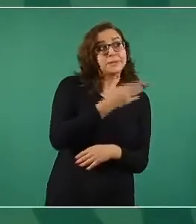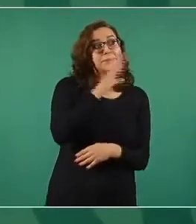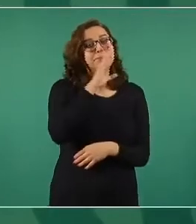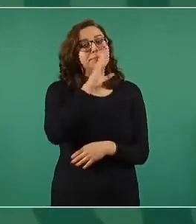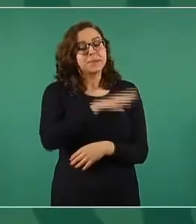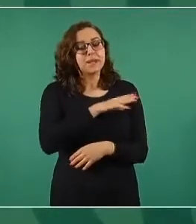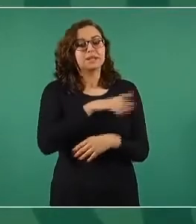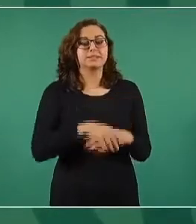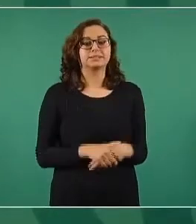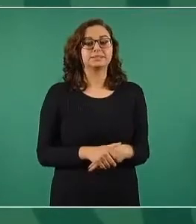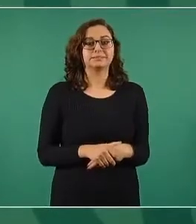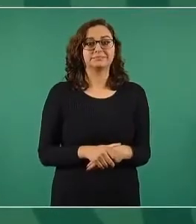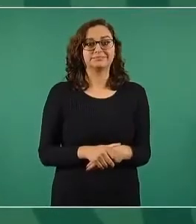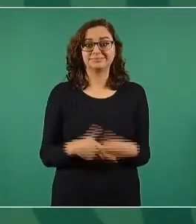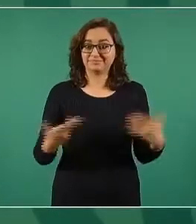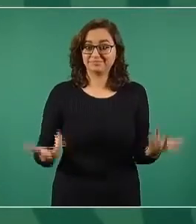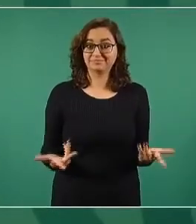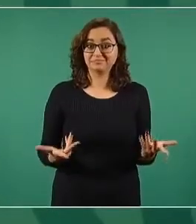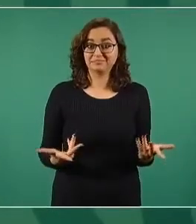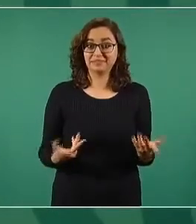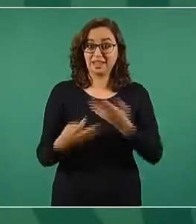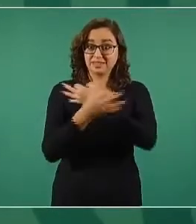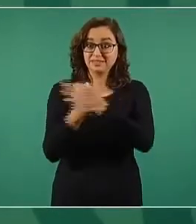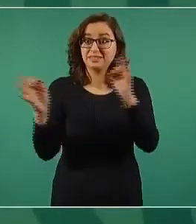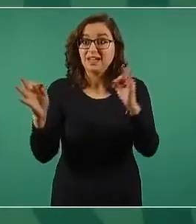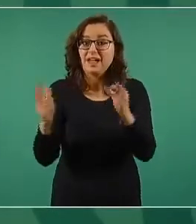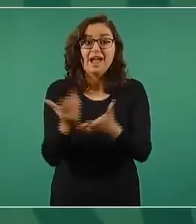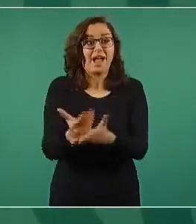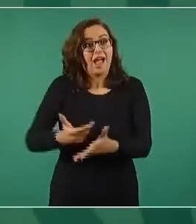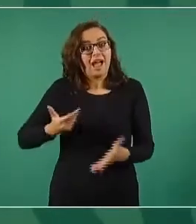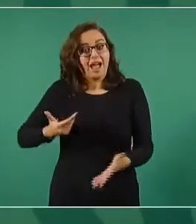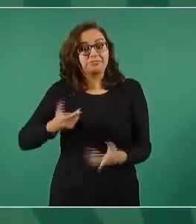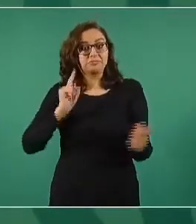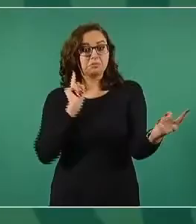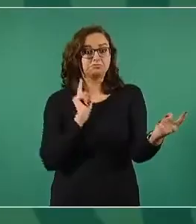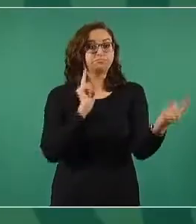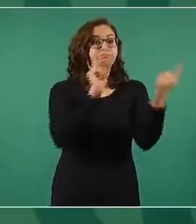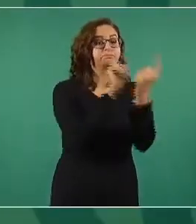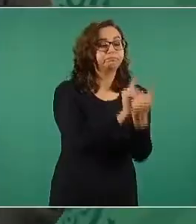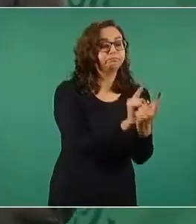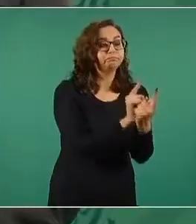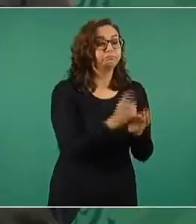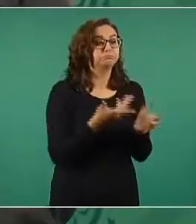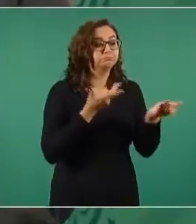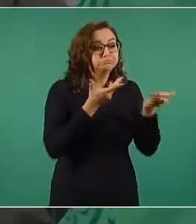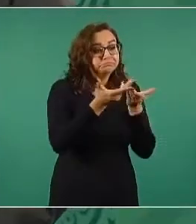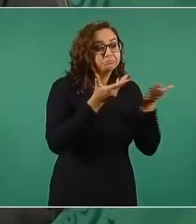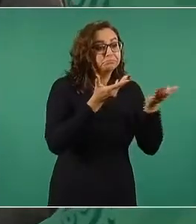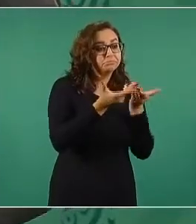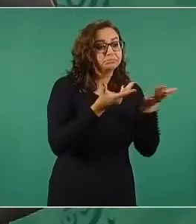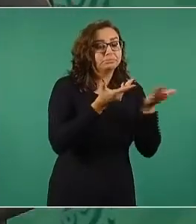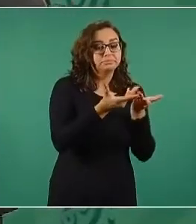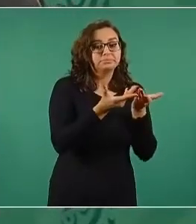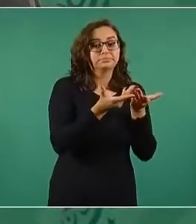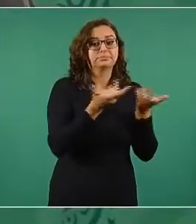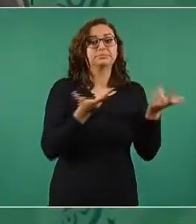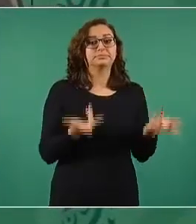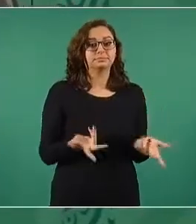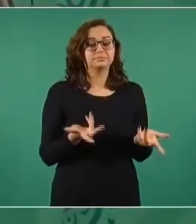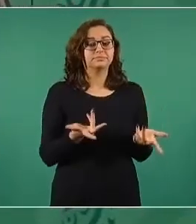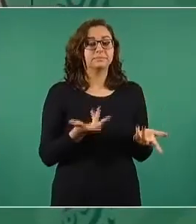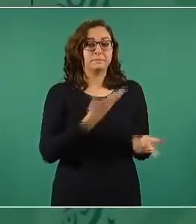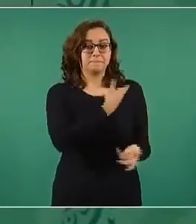y va a verlo antes de pronunciar el discurso y le dice: le